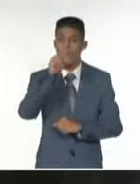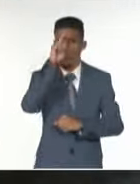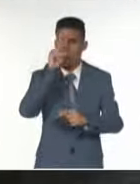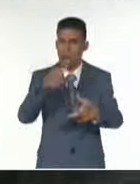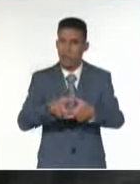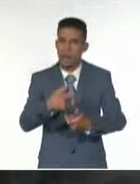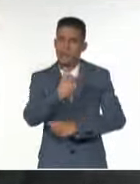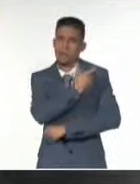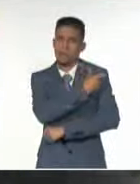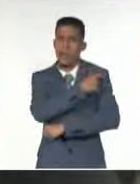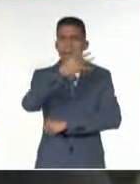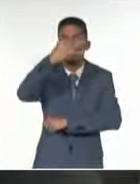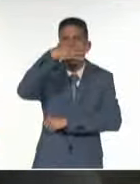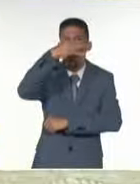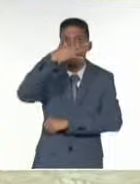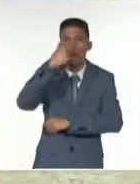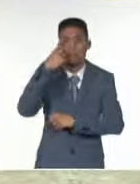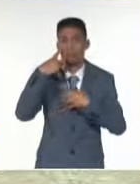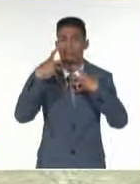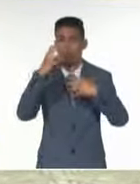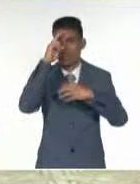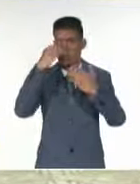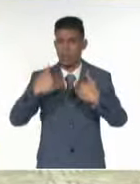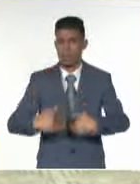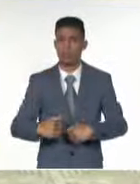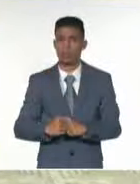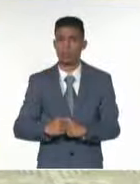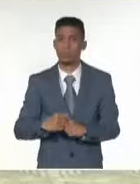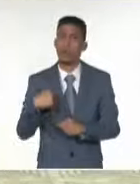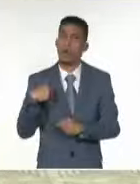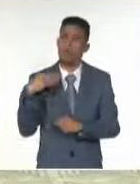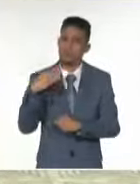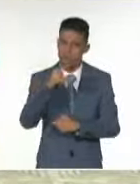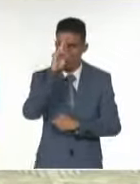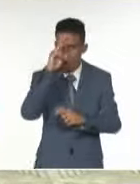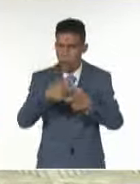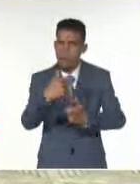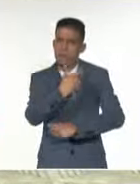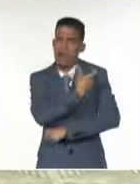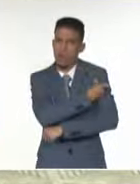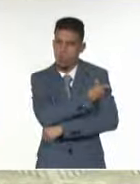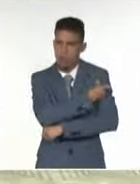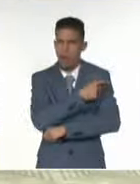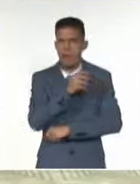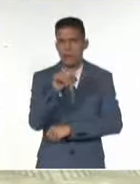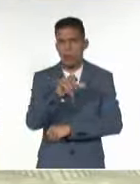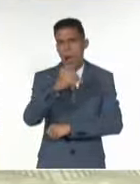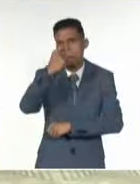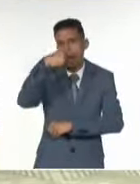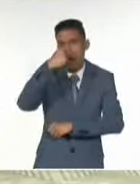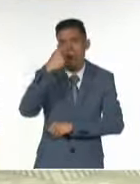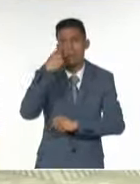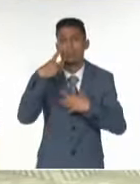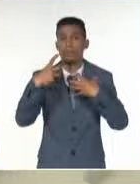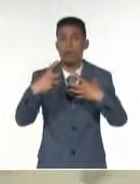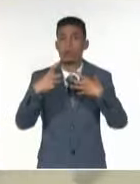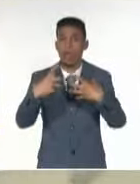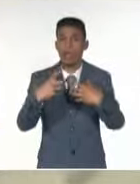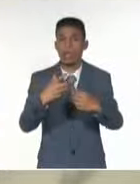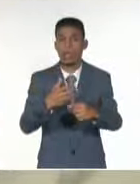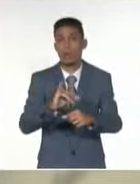la polio, que es muy importante para su salud. Yo vengo hoy al policlínico a poner la vacuna de la polio a mi bebé y yo creo que es muy importante para prevenir